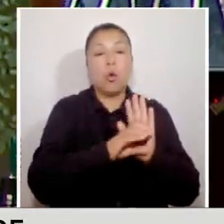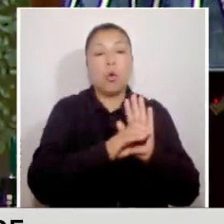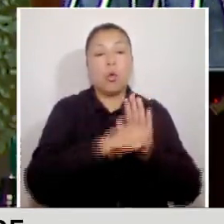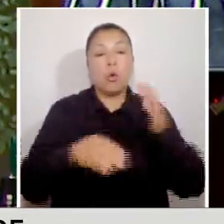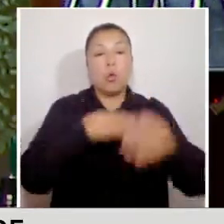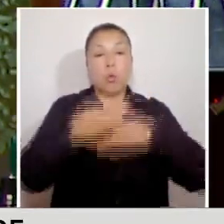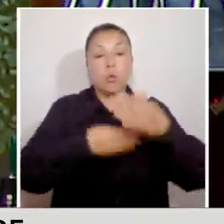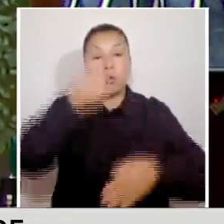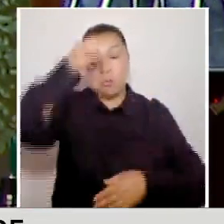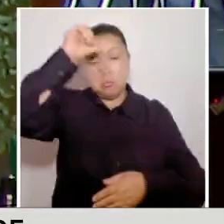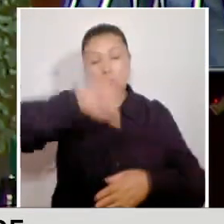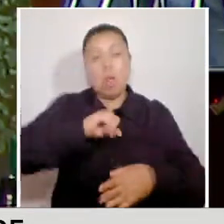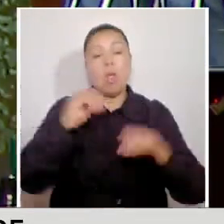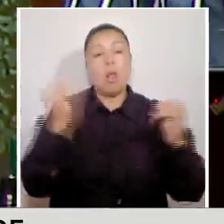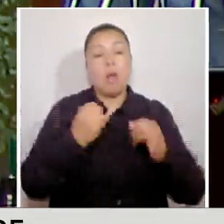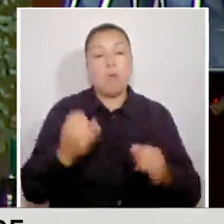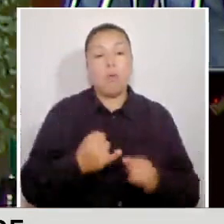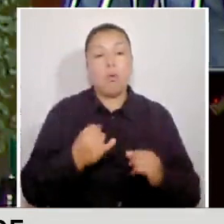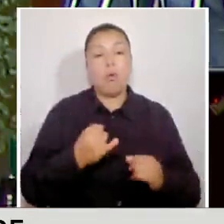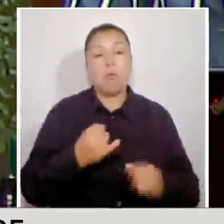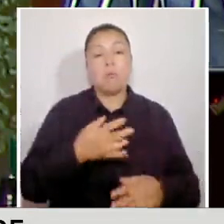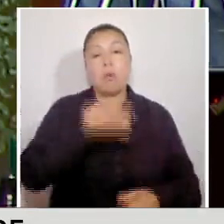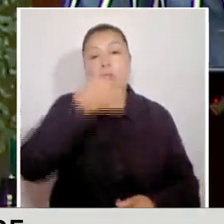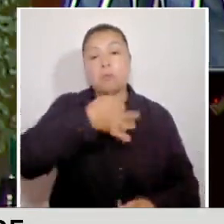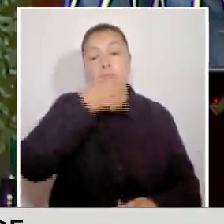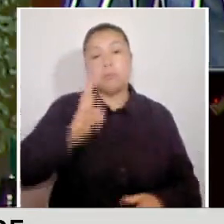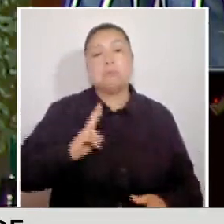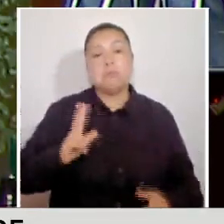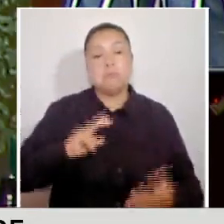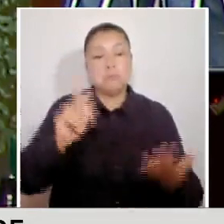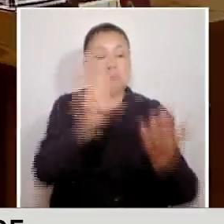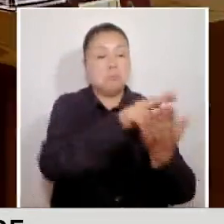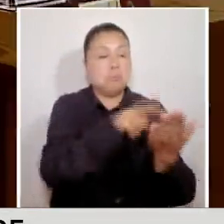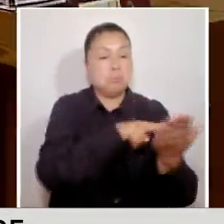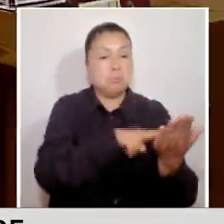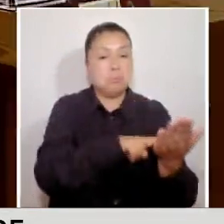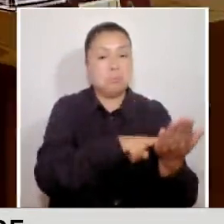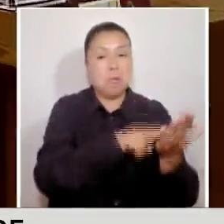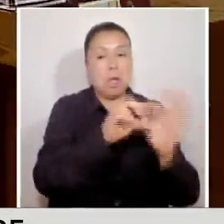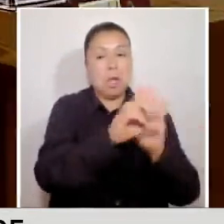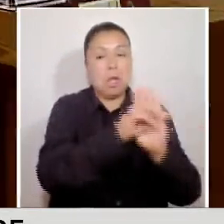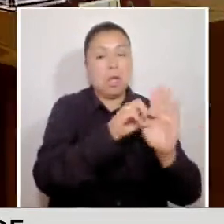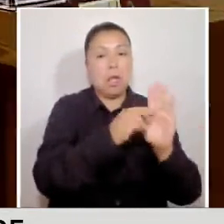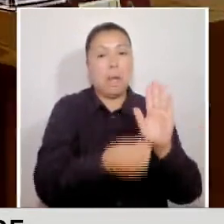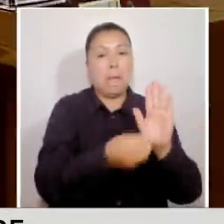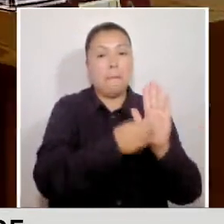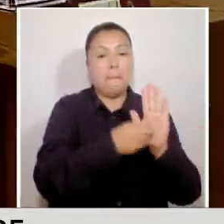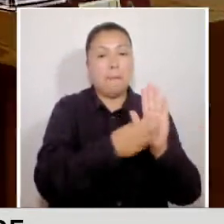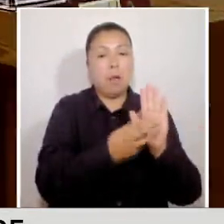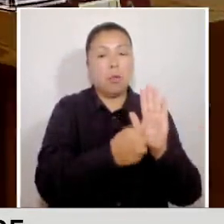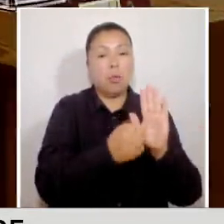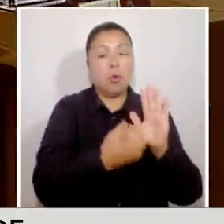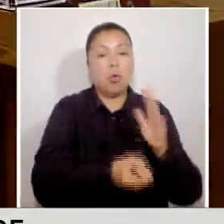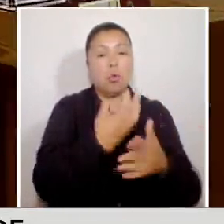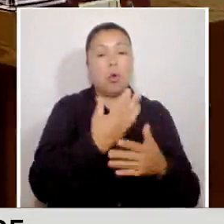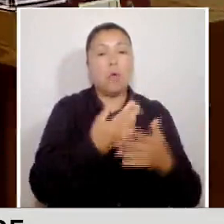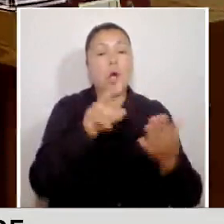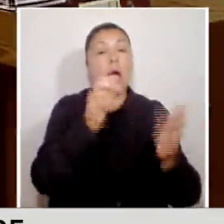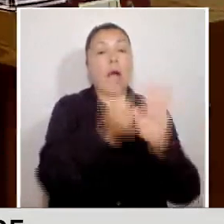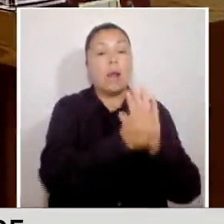manera de cuyo tenor dará lectura El señor secretario la indicación para agregar el siguiente número nuevo dice al artículo